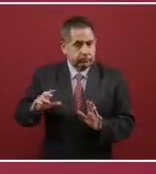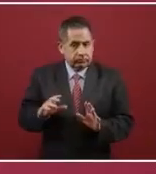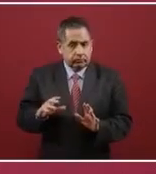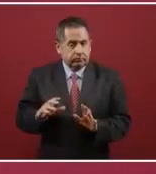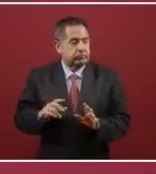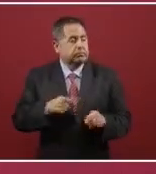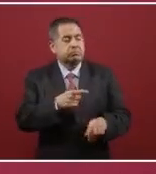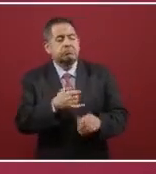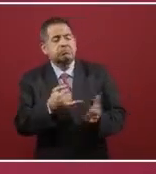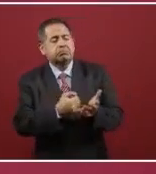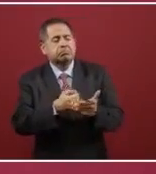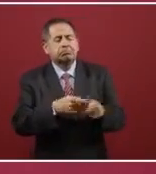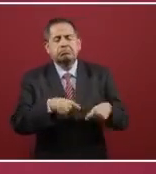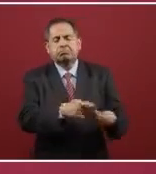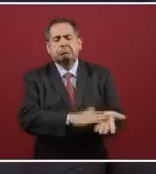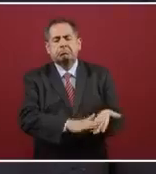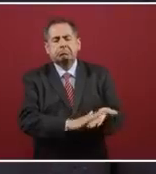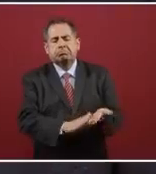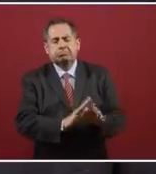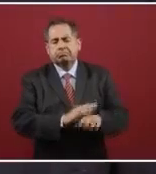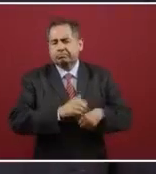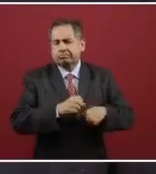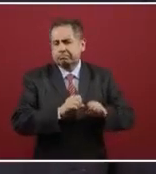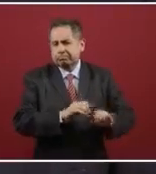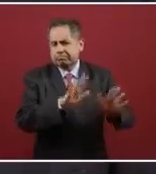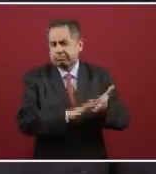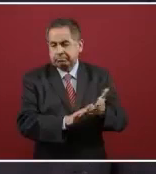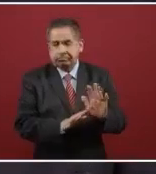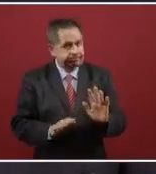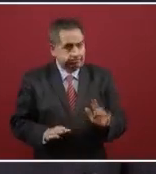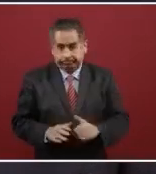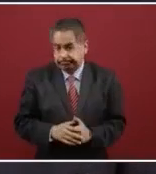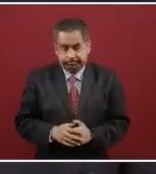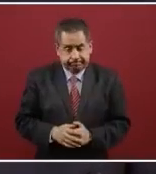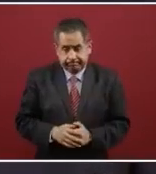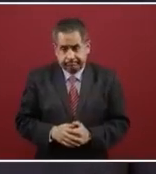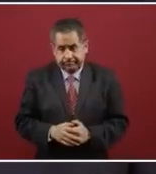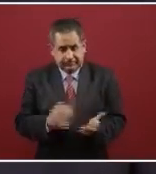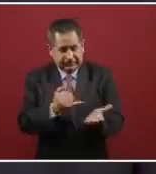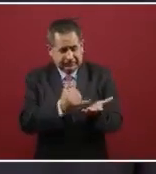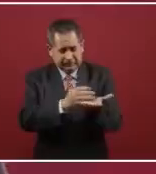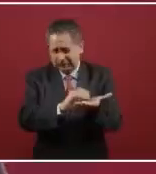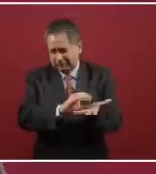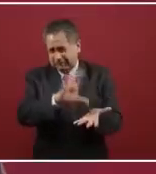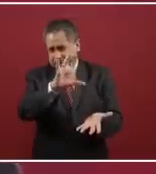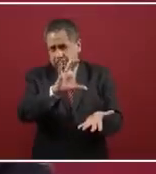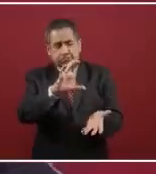se condonaban impuestos, pero en grandes